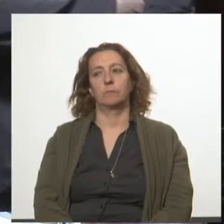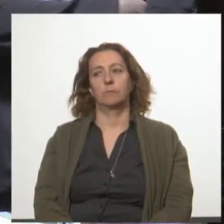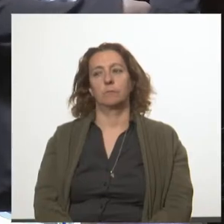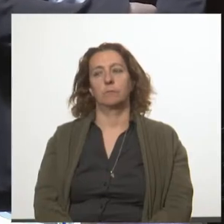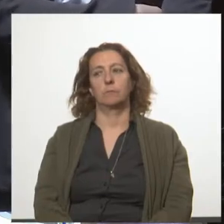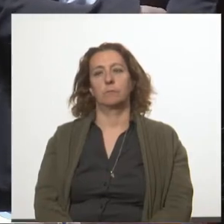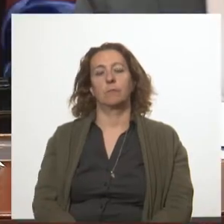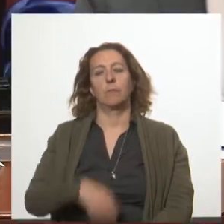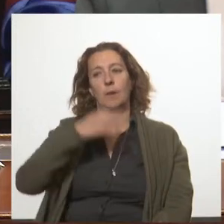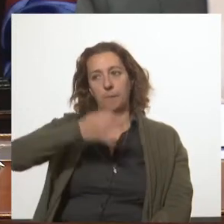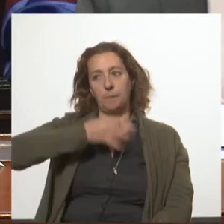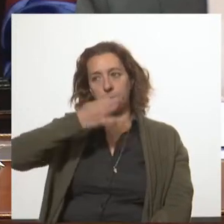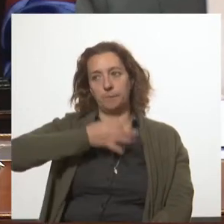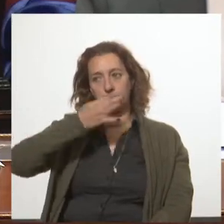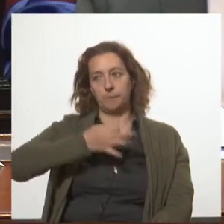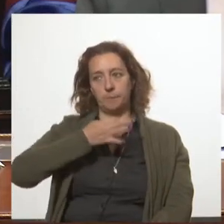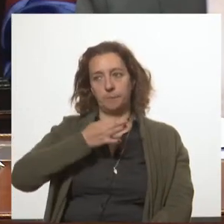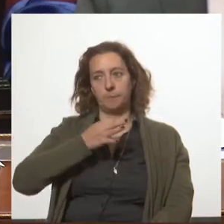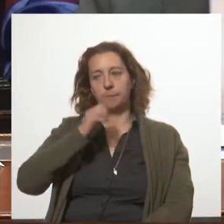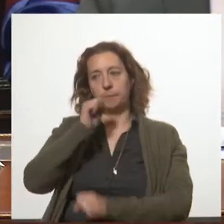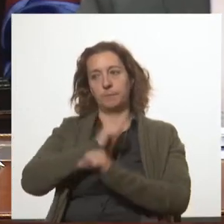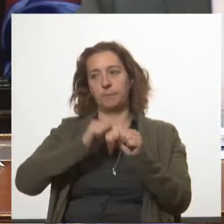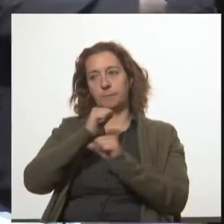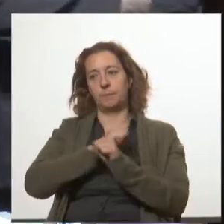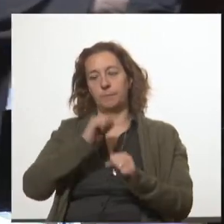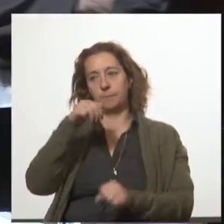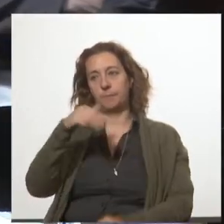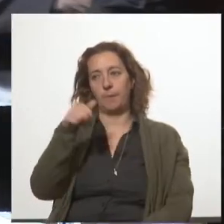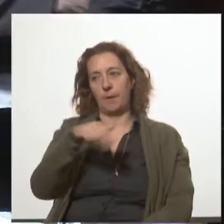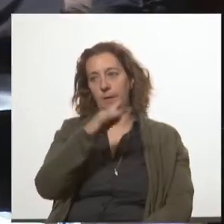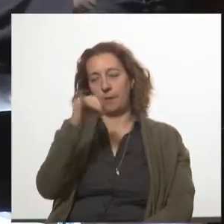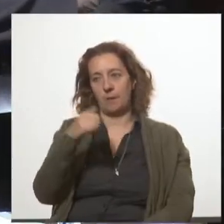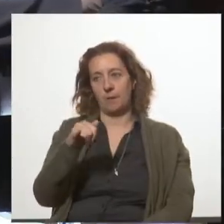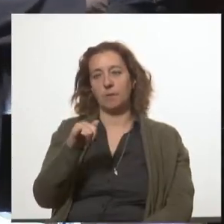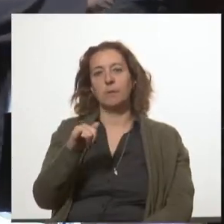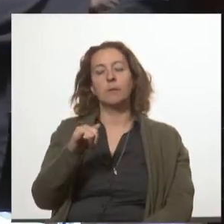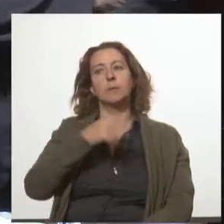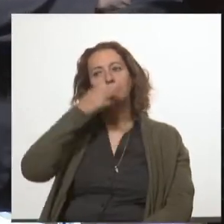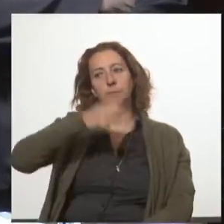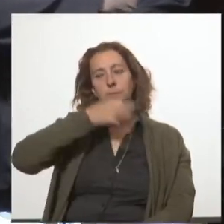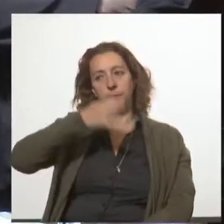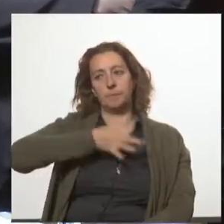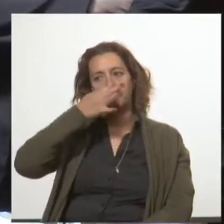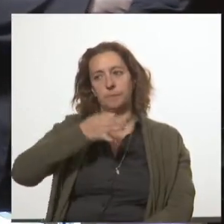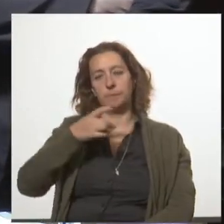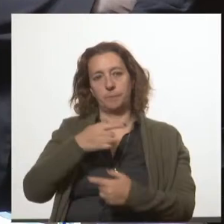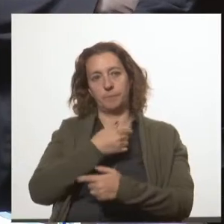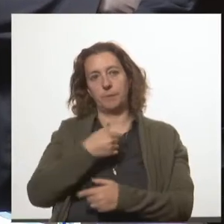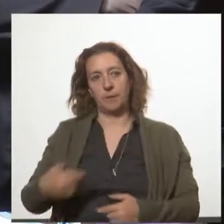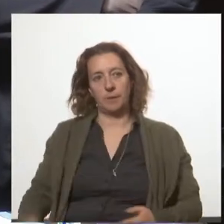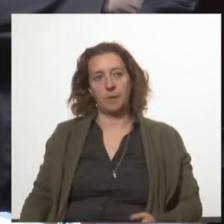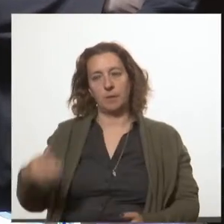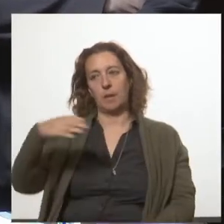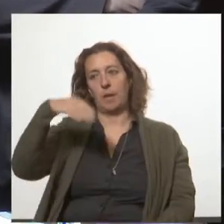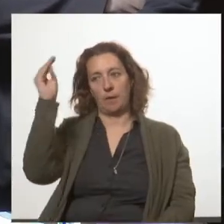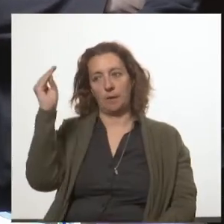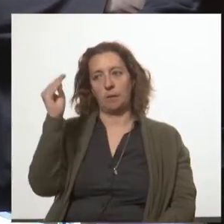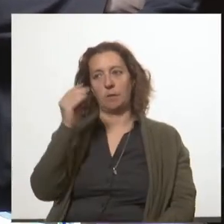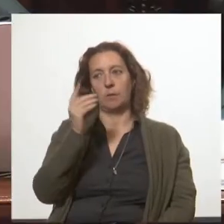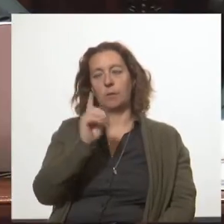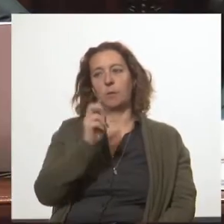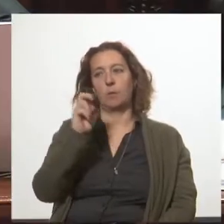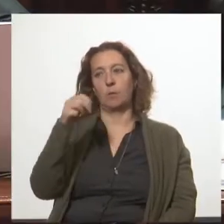como la palabra yogur méndez muy bien tiene la palabra el presidente de antel es el señor gabriel gurméndez